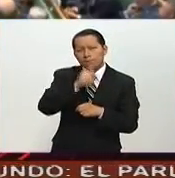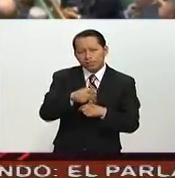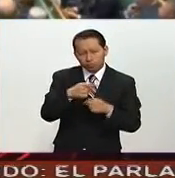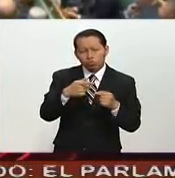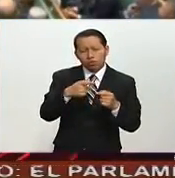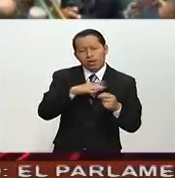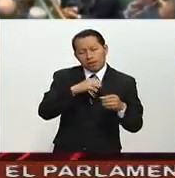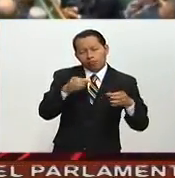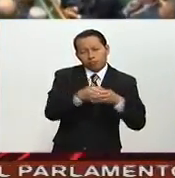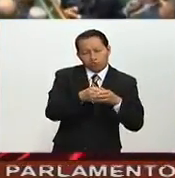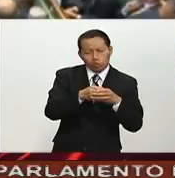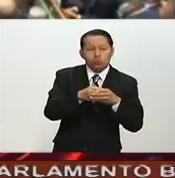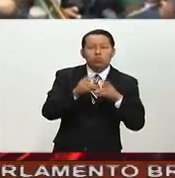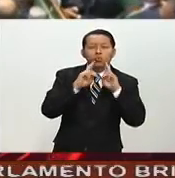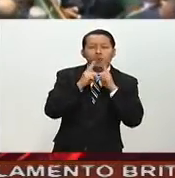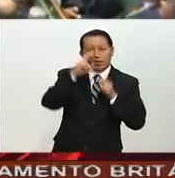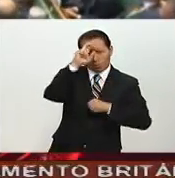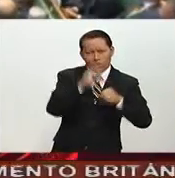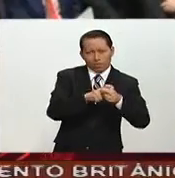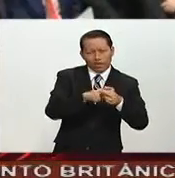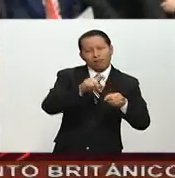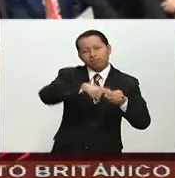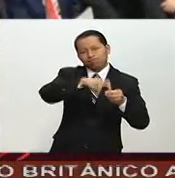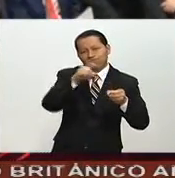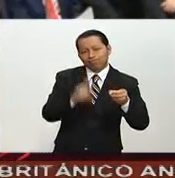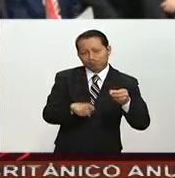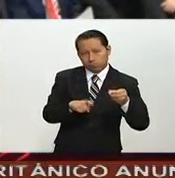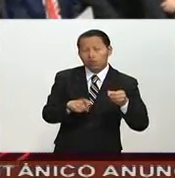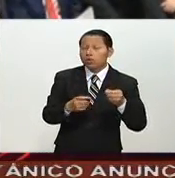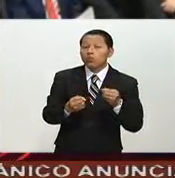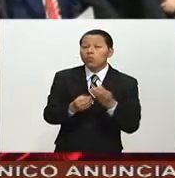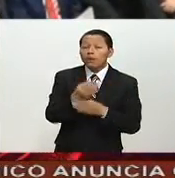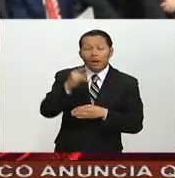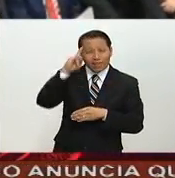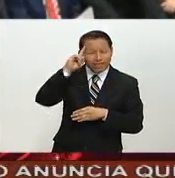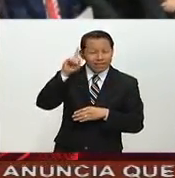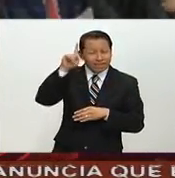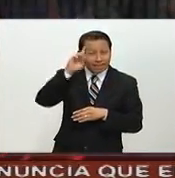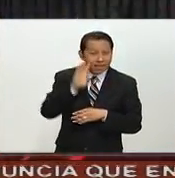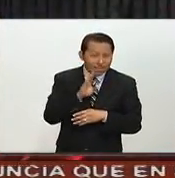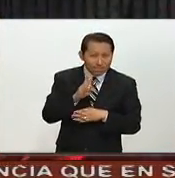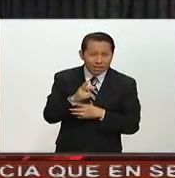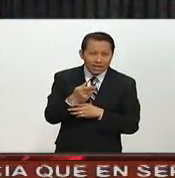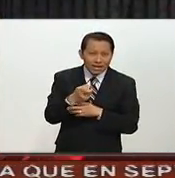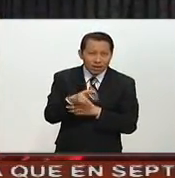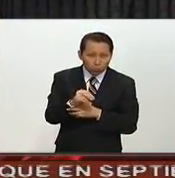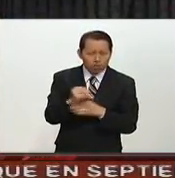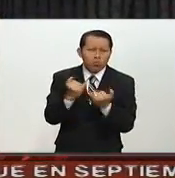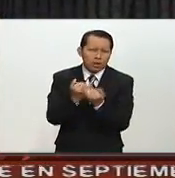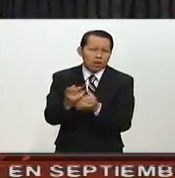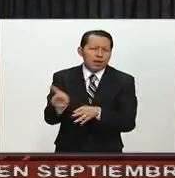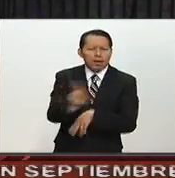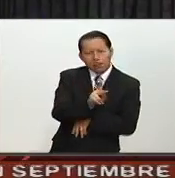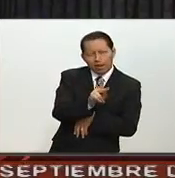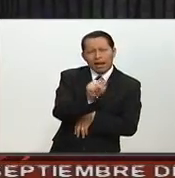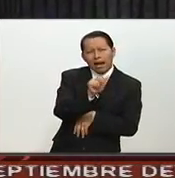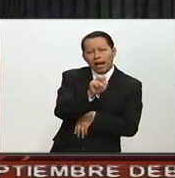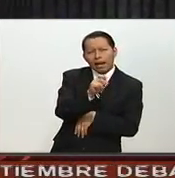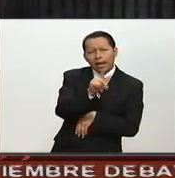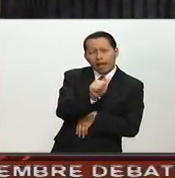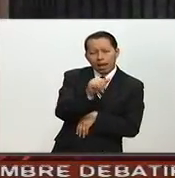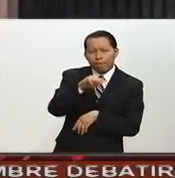Europea. Calificada como la nueva dama de hierro, habrá que ver, y comparada con Angela Merkel, Theresa May